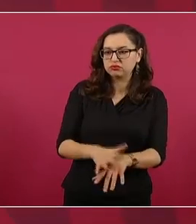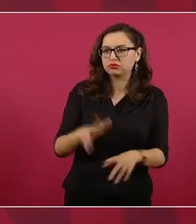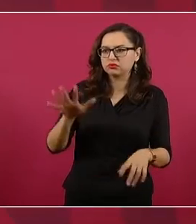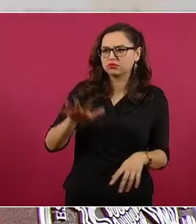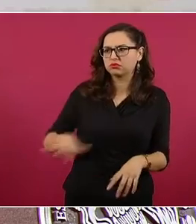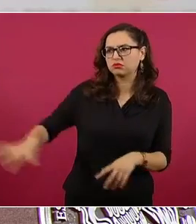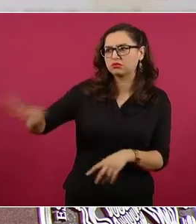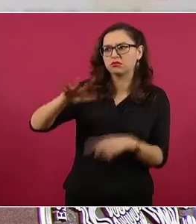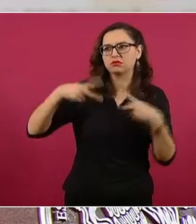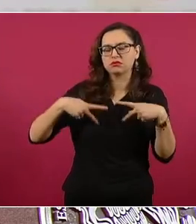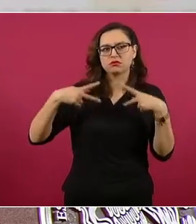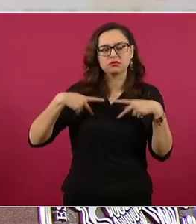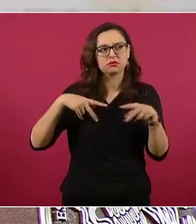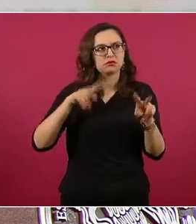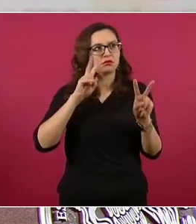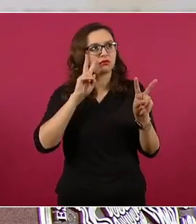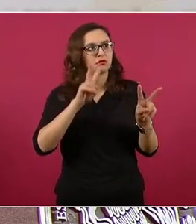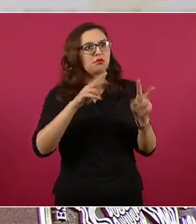tenían